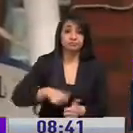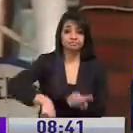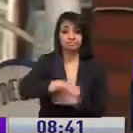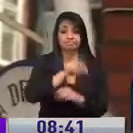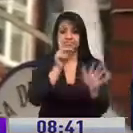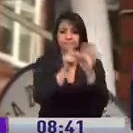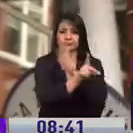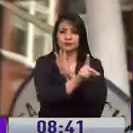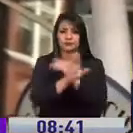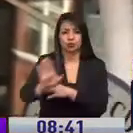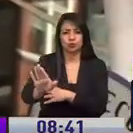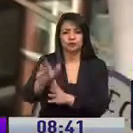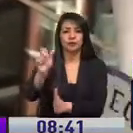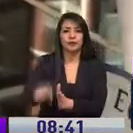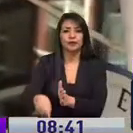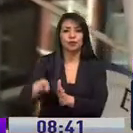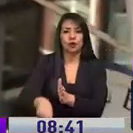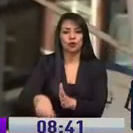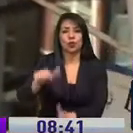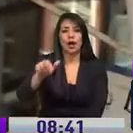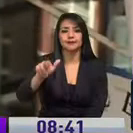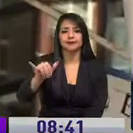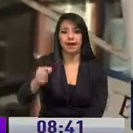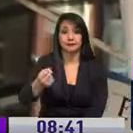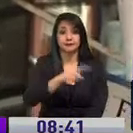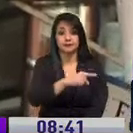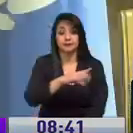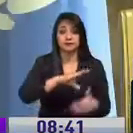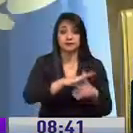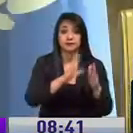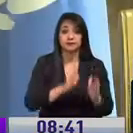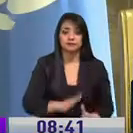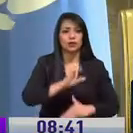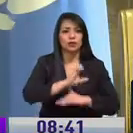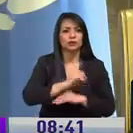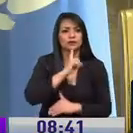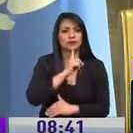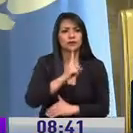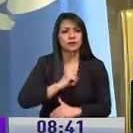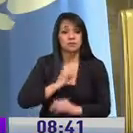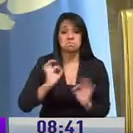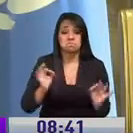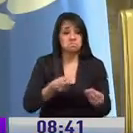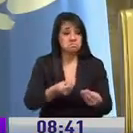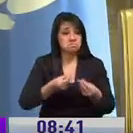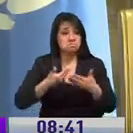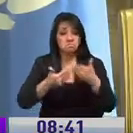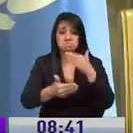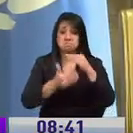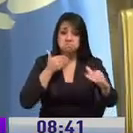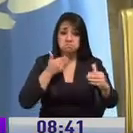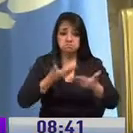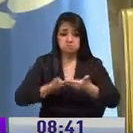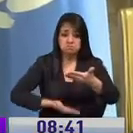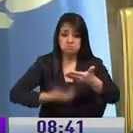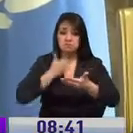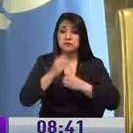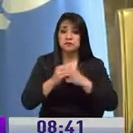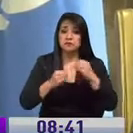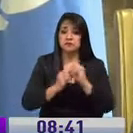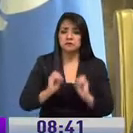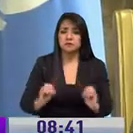por parte de los defensores de Assange, el canciller José Valencia mencionó: no hemos recibido ninguna comunicación, hay despachos de prensa y por